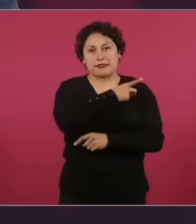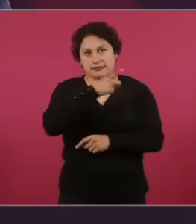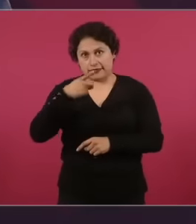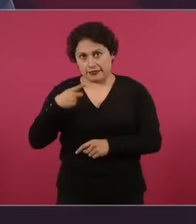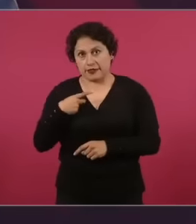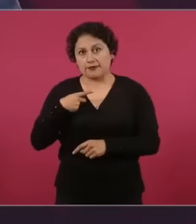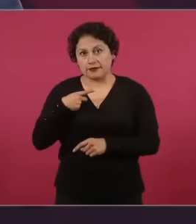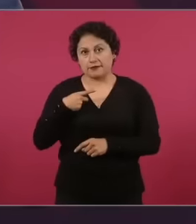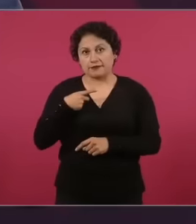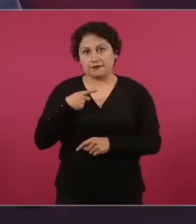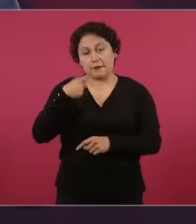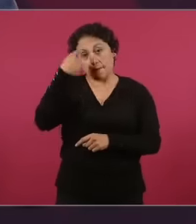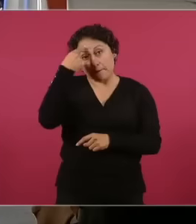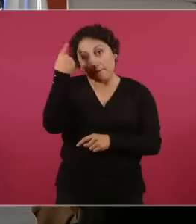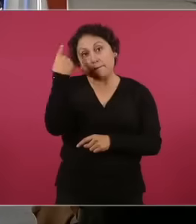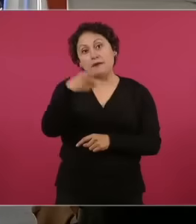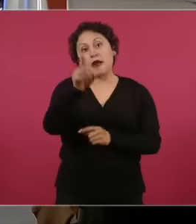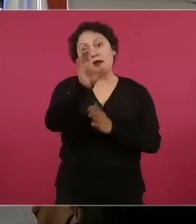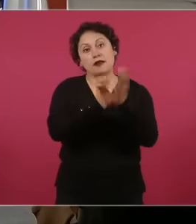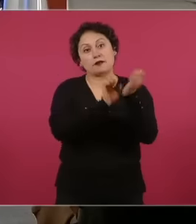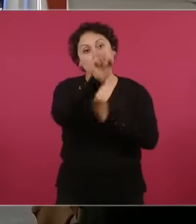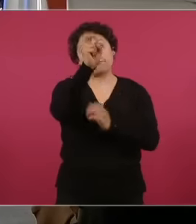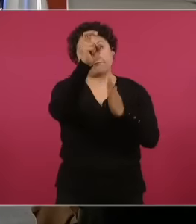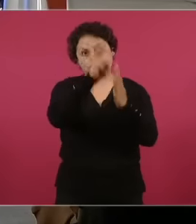reforma constitucional.